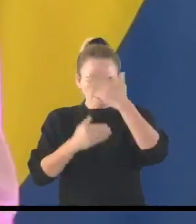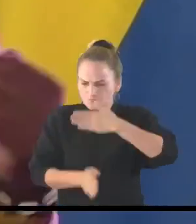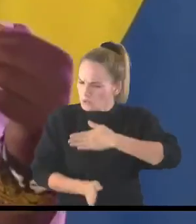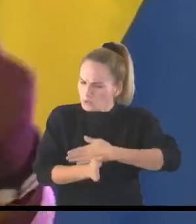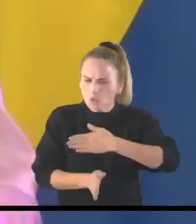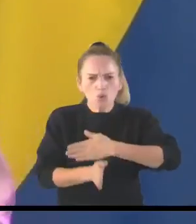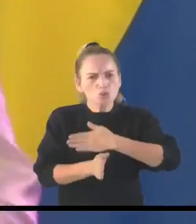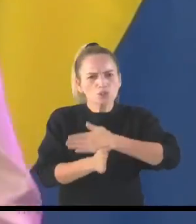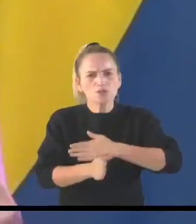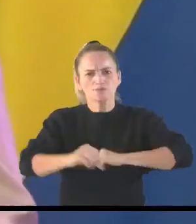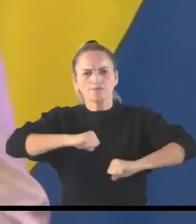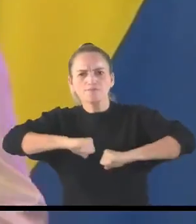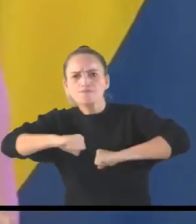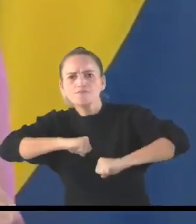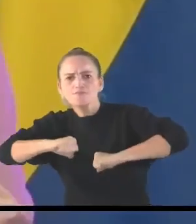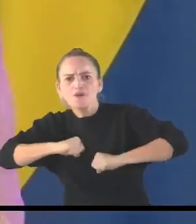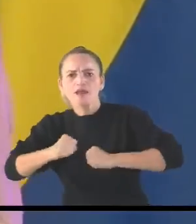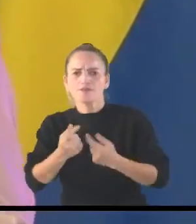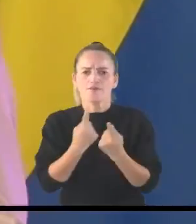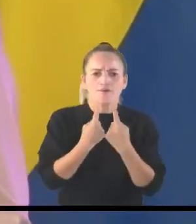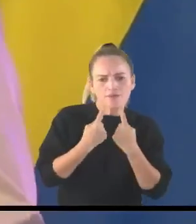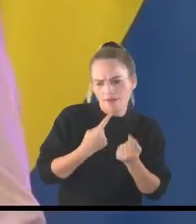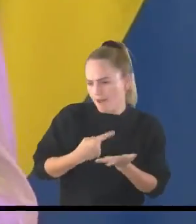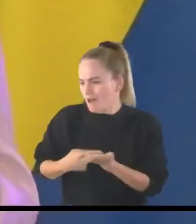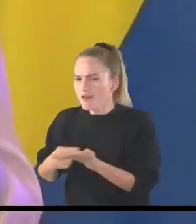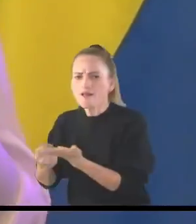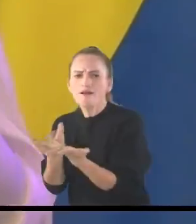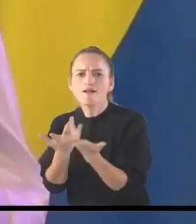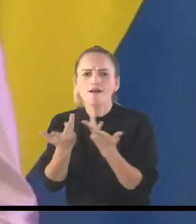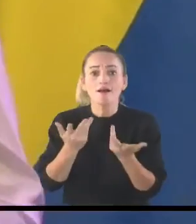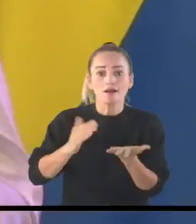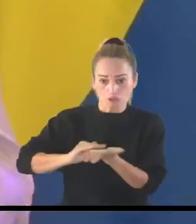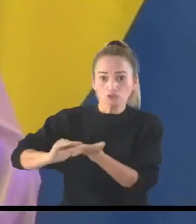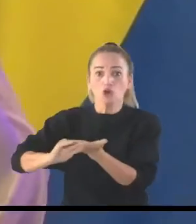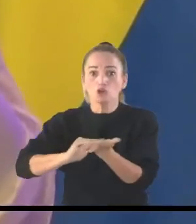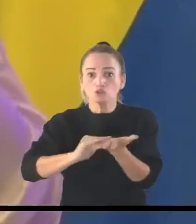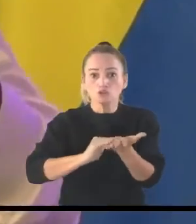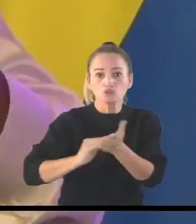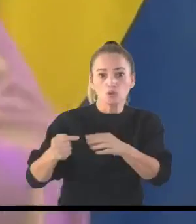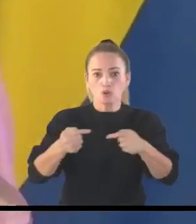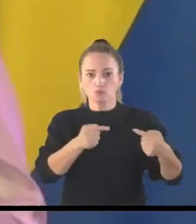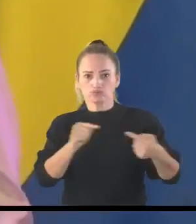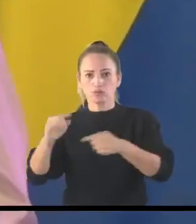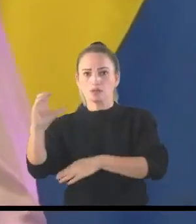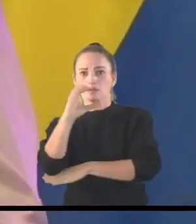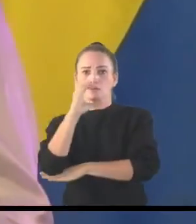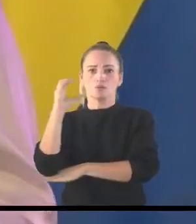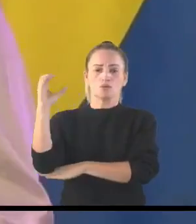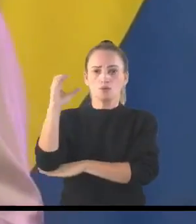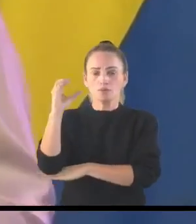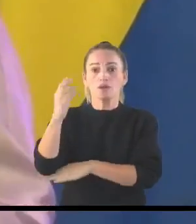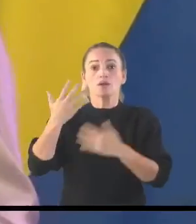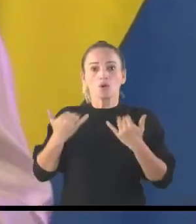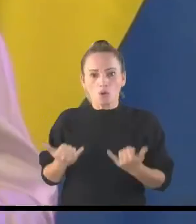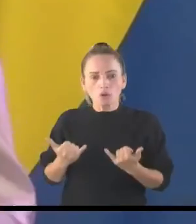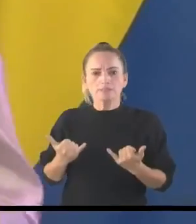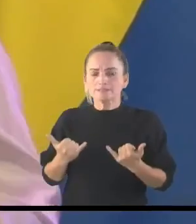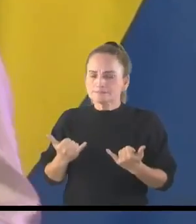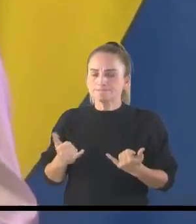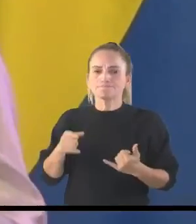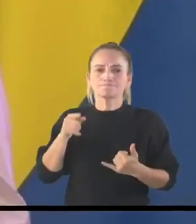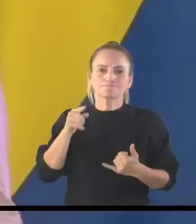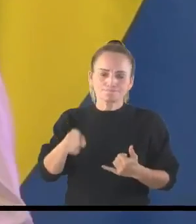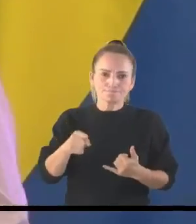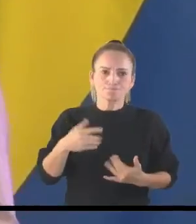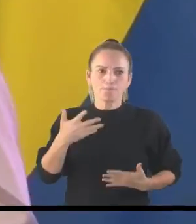haciendo todos los esfuerzos de diálogos para resolver el conflicto armado que hoy sigue poniendo